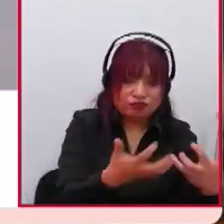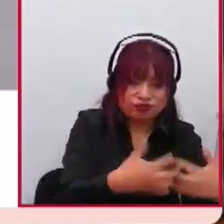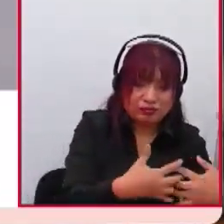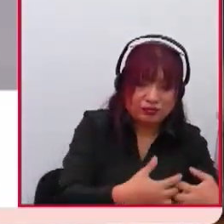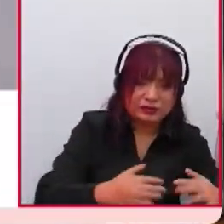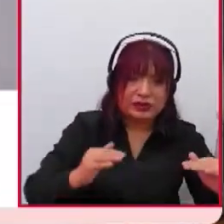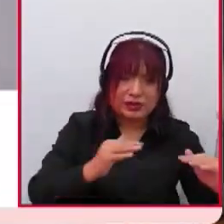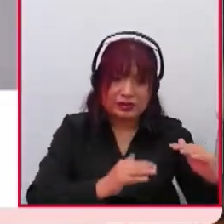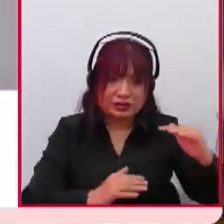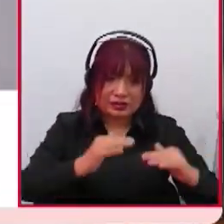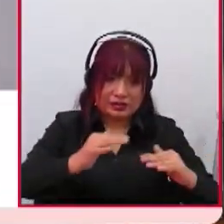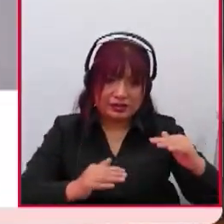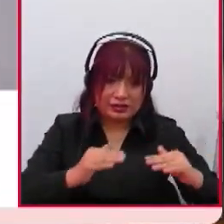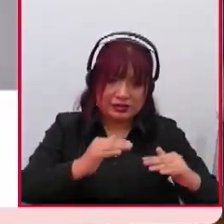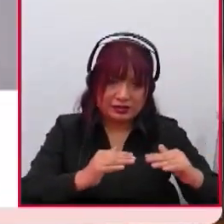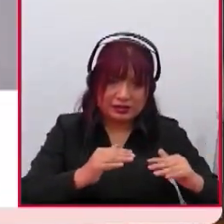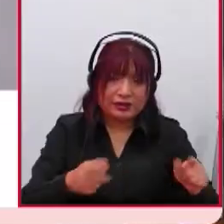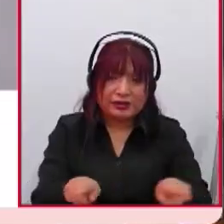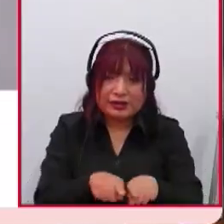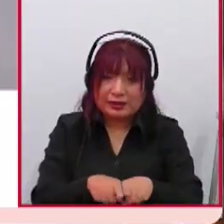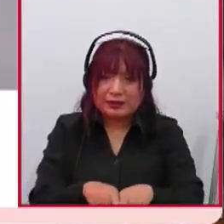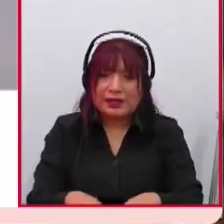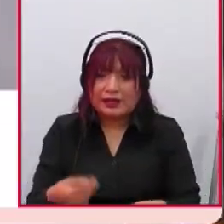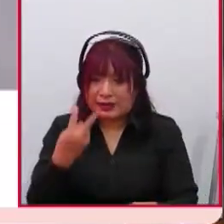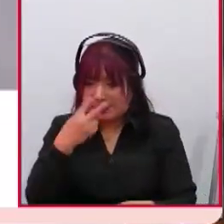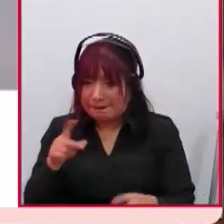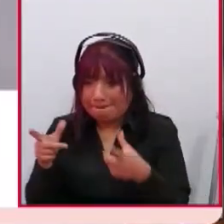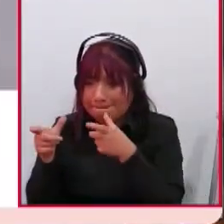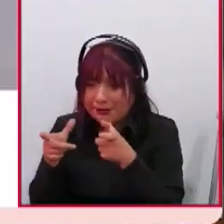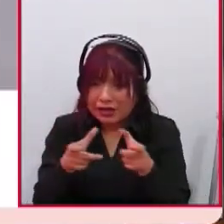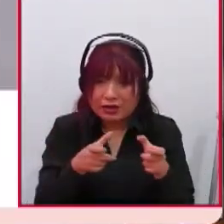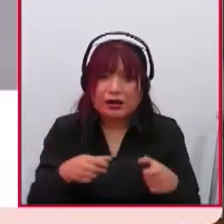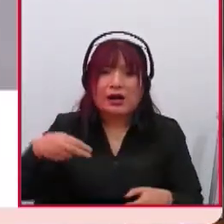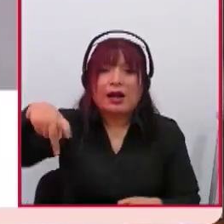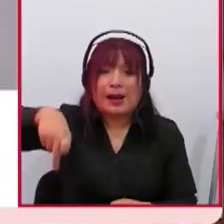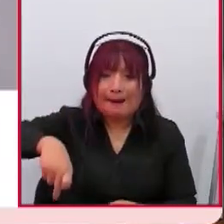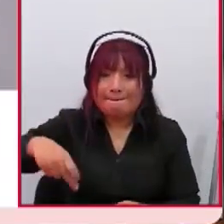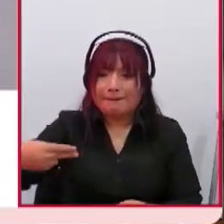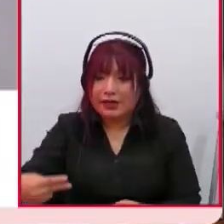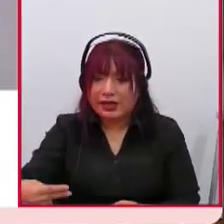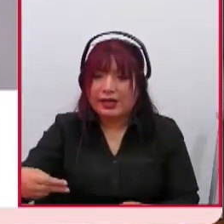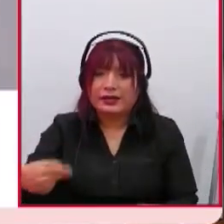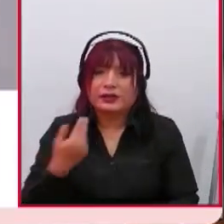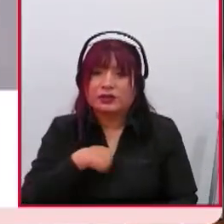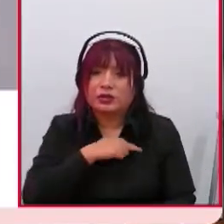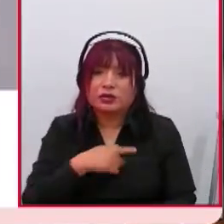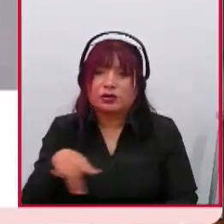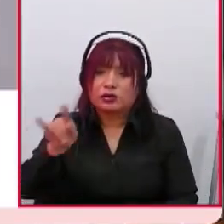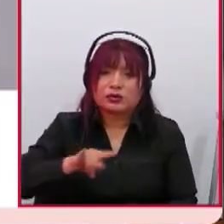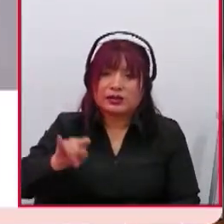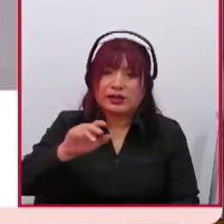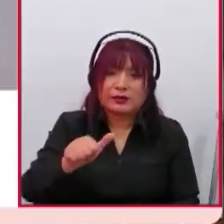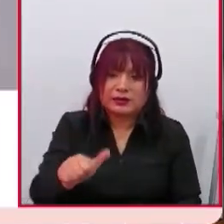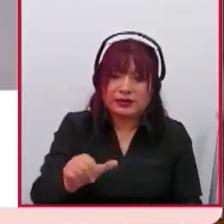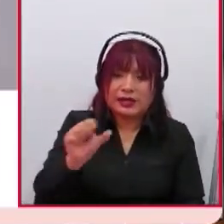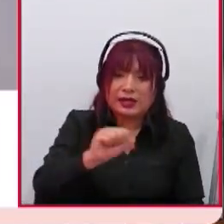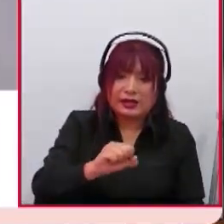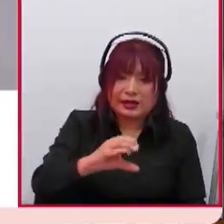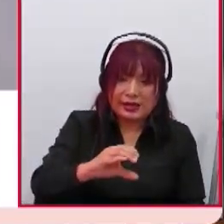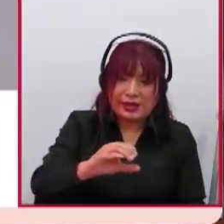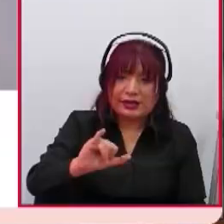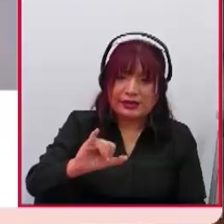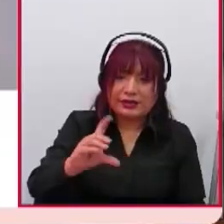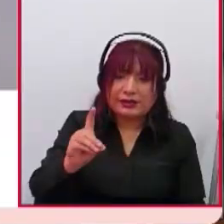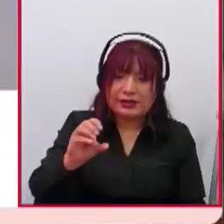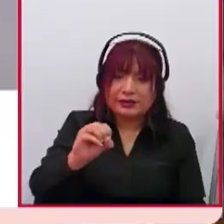2. El tema de la regulación, del sistema de control de regulación de pH, nosotros usamos el ácido sulfúrico, en otras